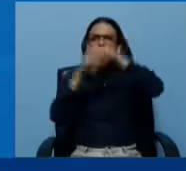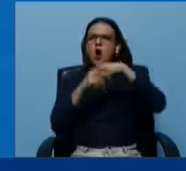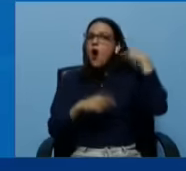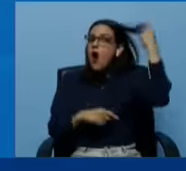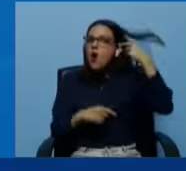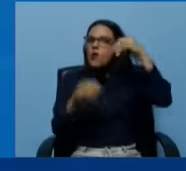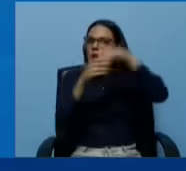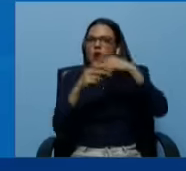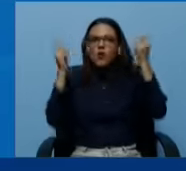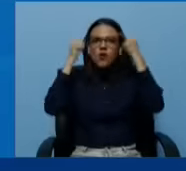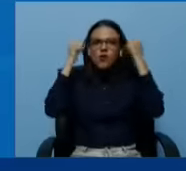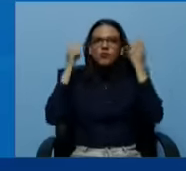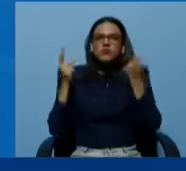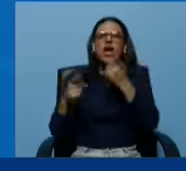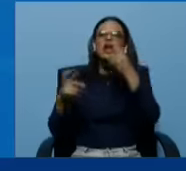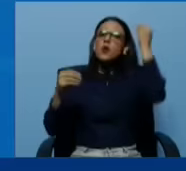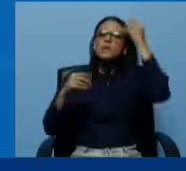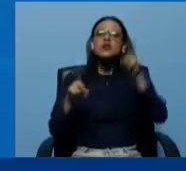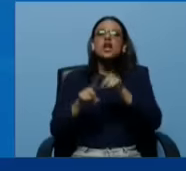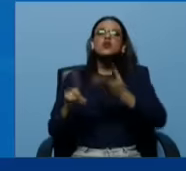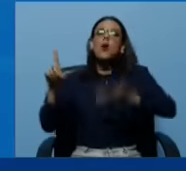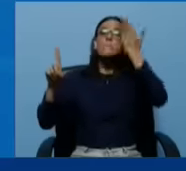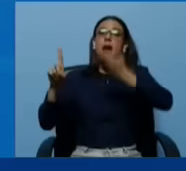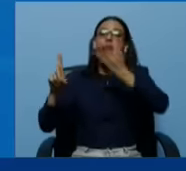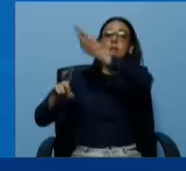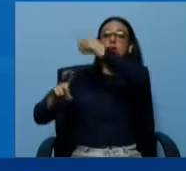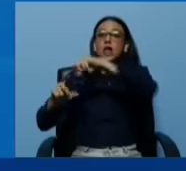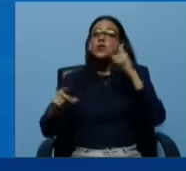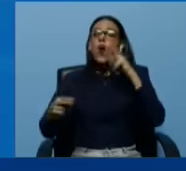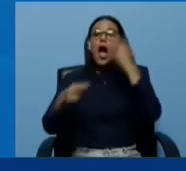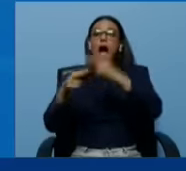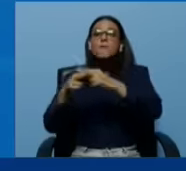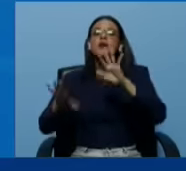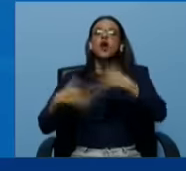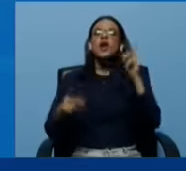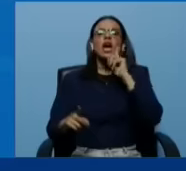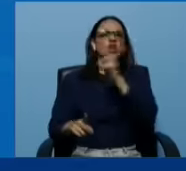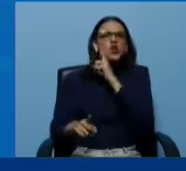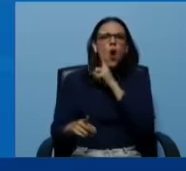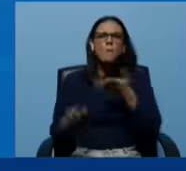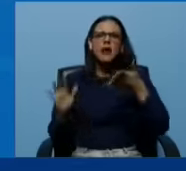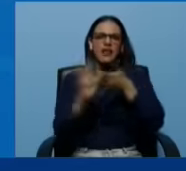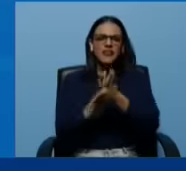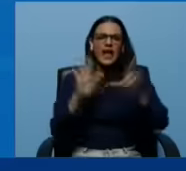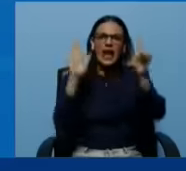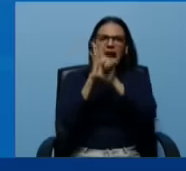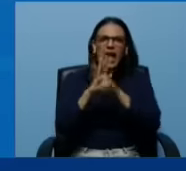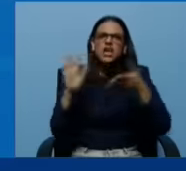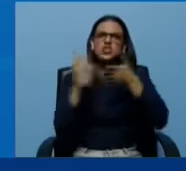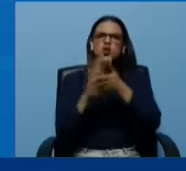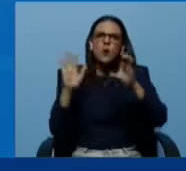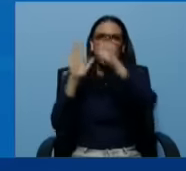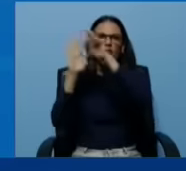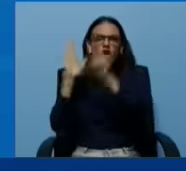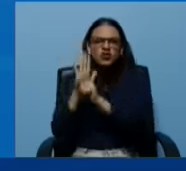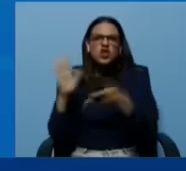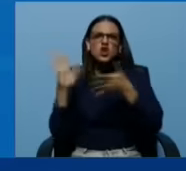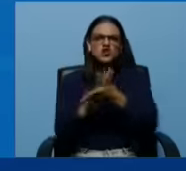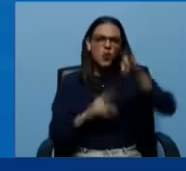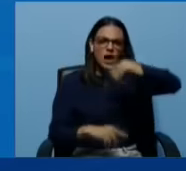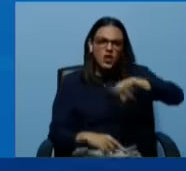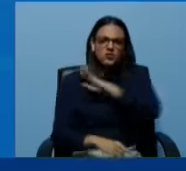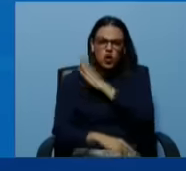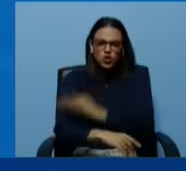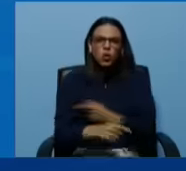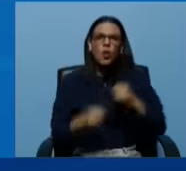por encima de las leyes, de las constituciones, de los pueblos, de la soberanía. Esa es la esencia del